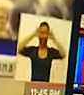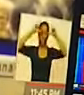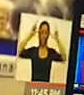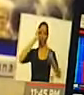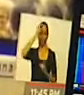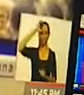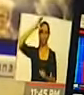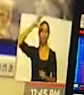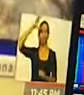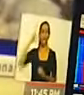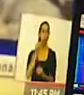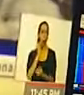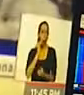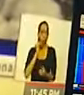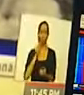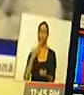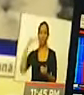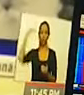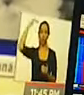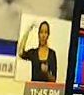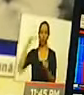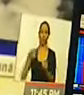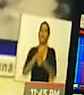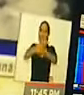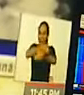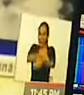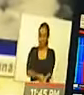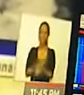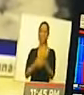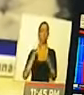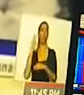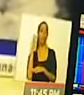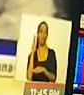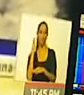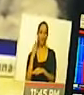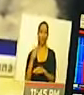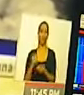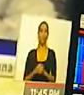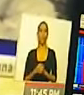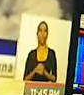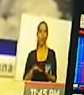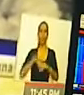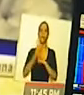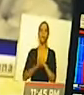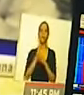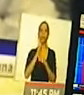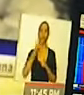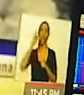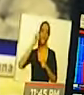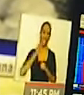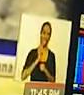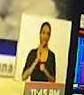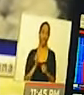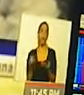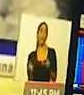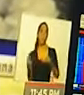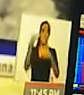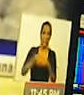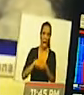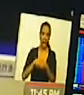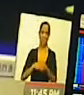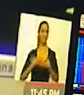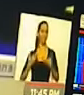de jóvenes y adultos culminar su bachillerato por medio del Plan Rivas. Y no conforme con ello,